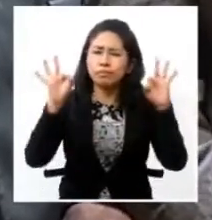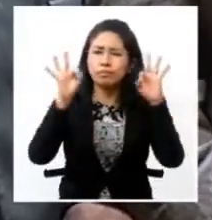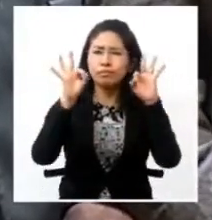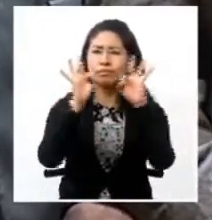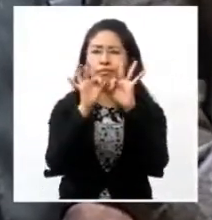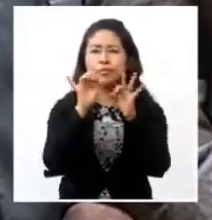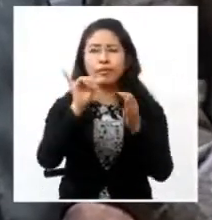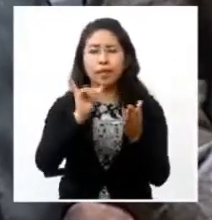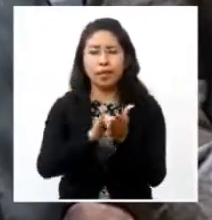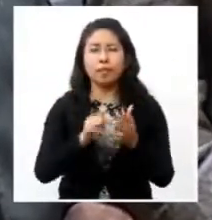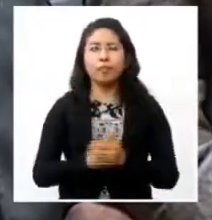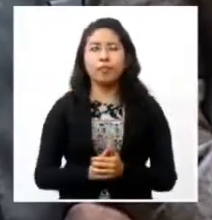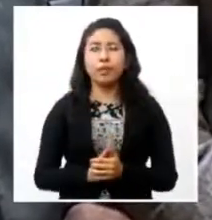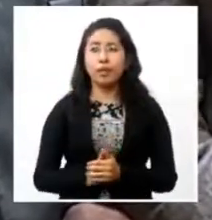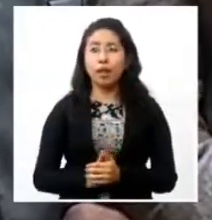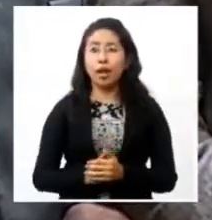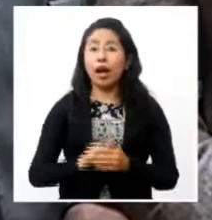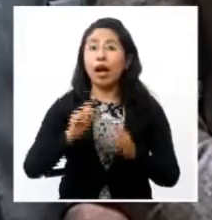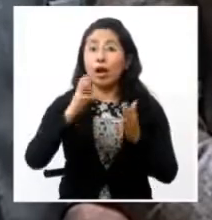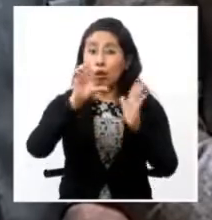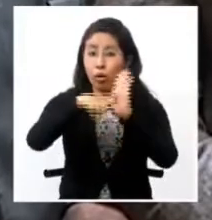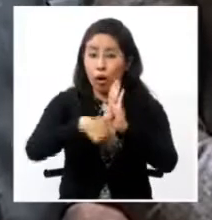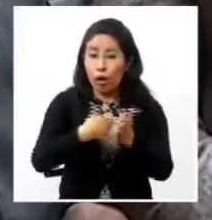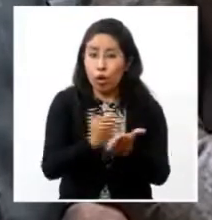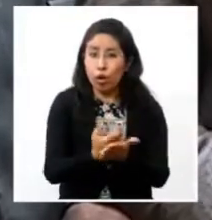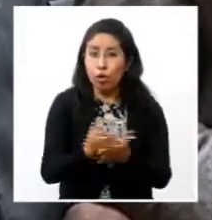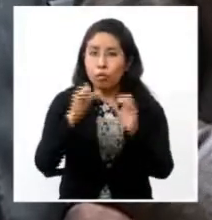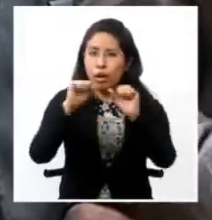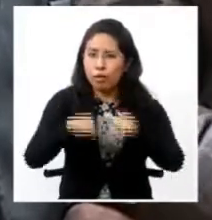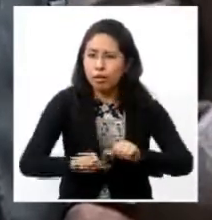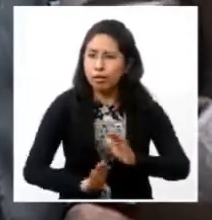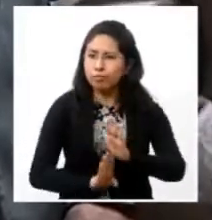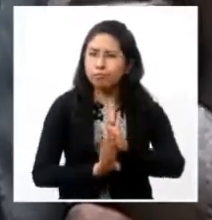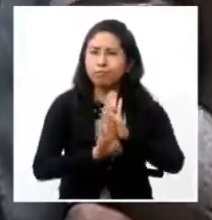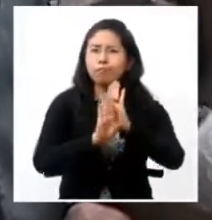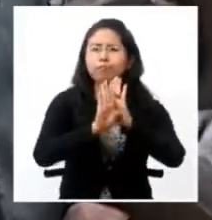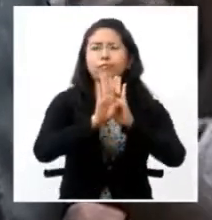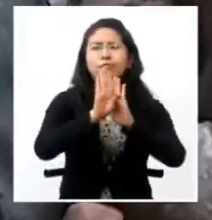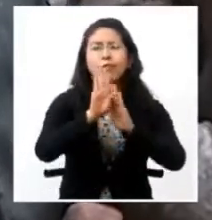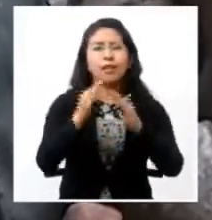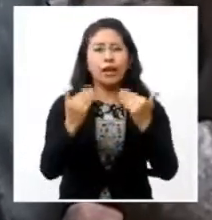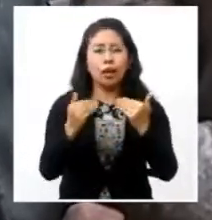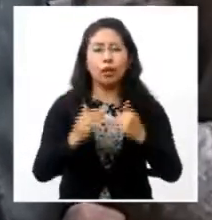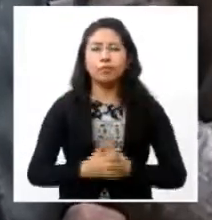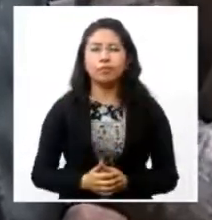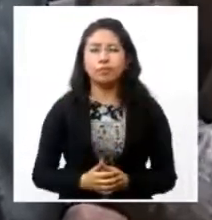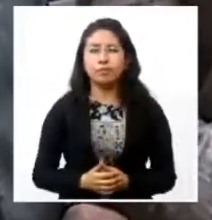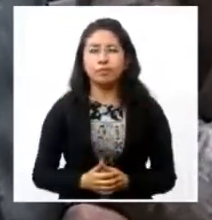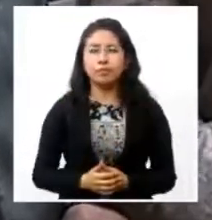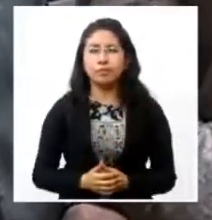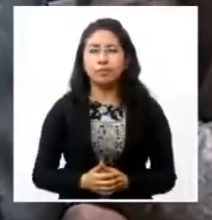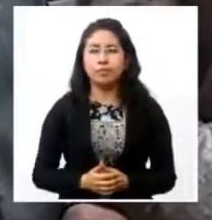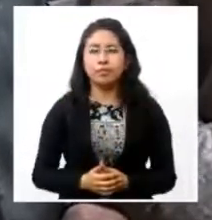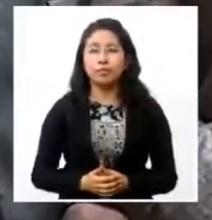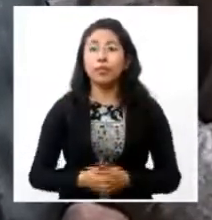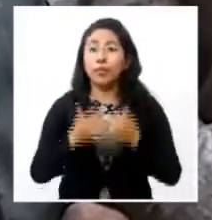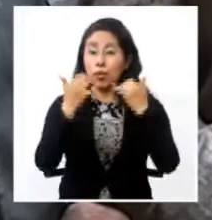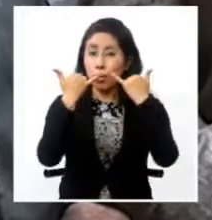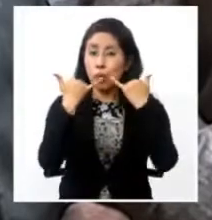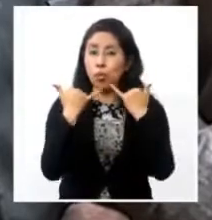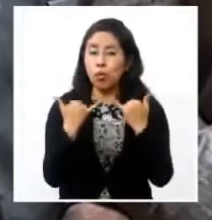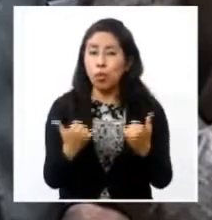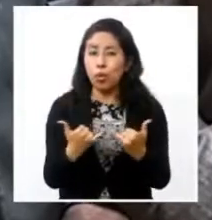que luego la economía pueda reactivarse como se está reactivando hoy en día. Porque hoy